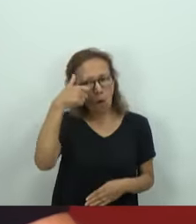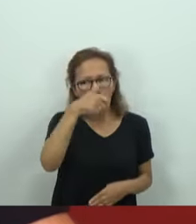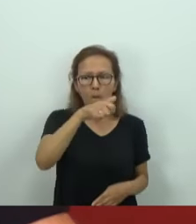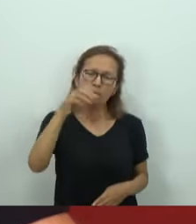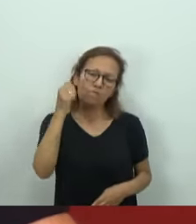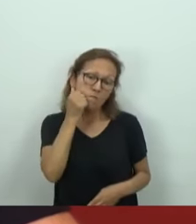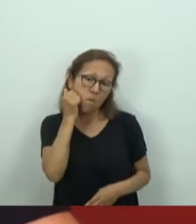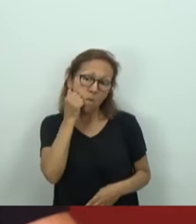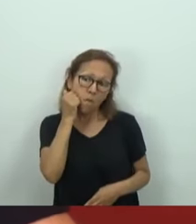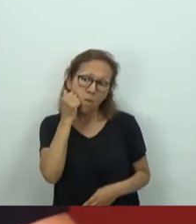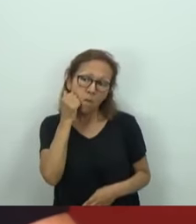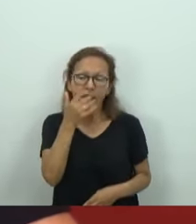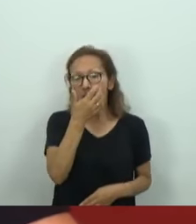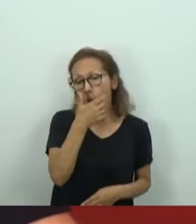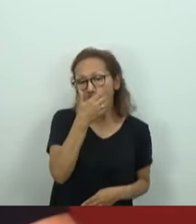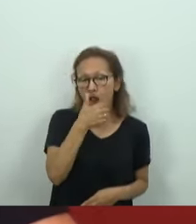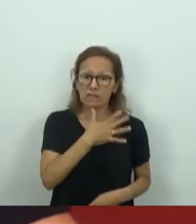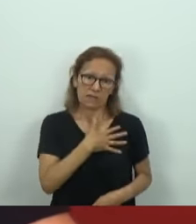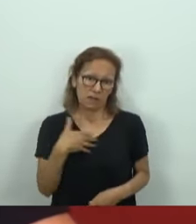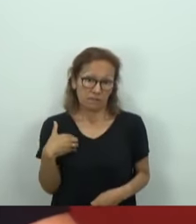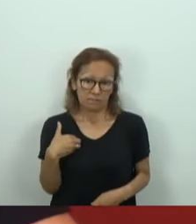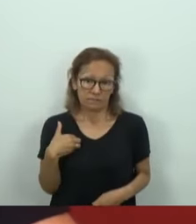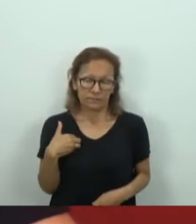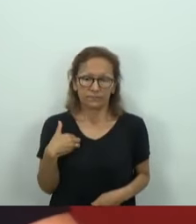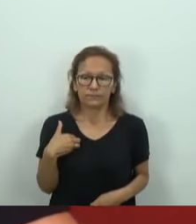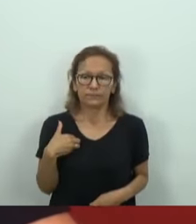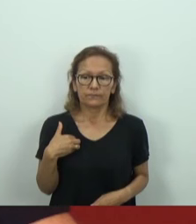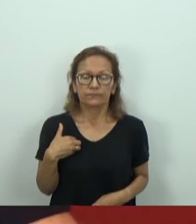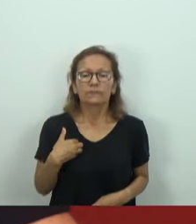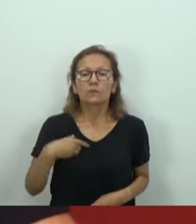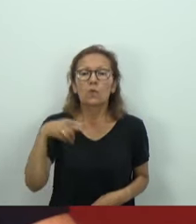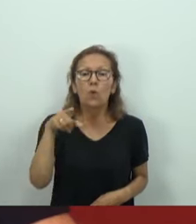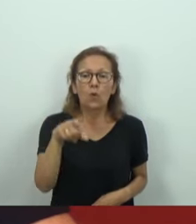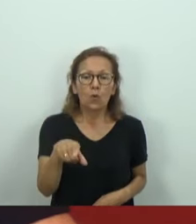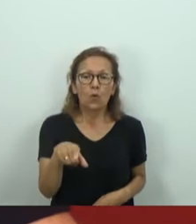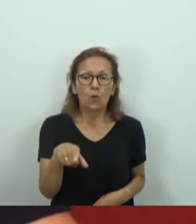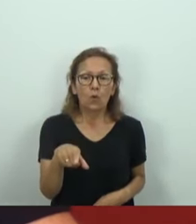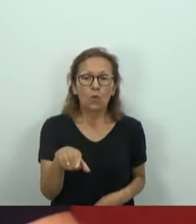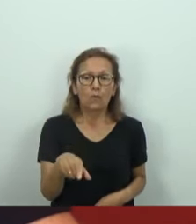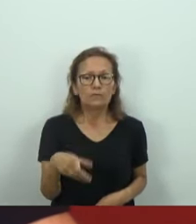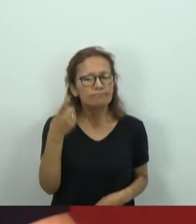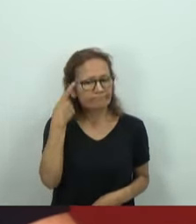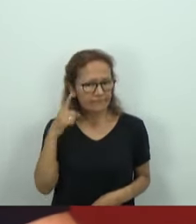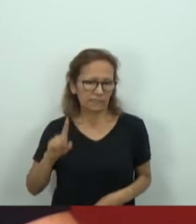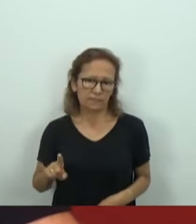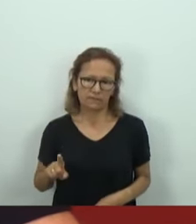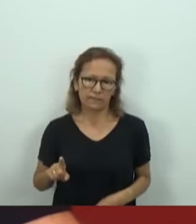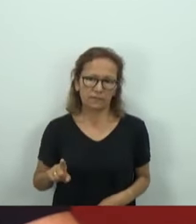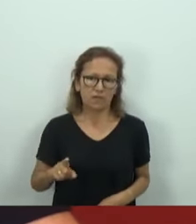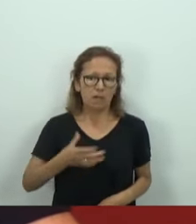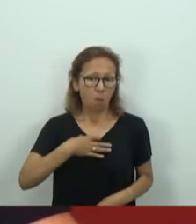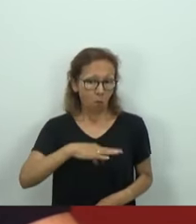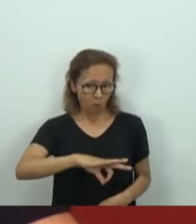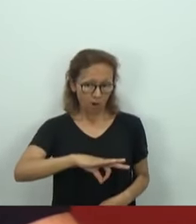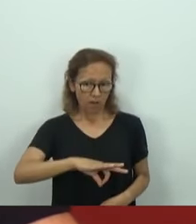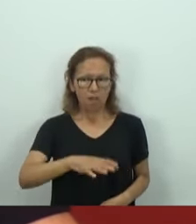junto con Sansón, junto con Samuel, ahí están todos juntos. Le llaman los melenas, los Bob Marley del cielo. Mira,